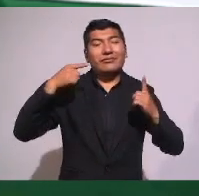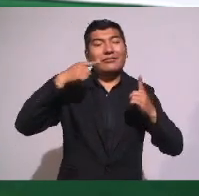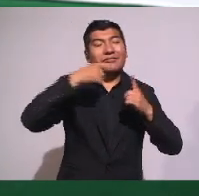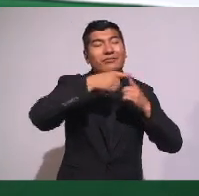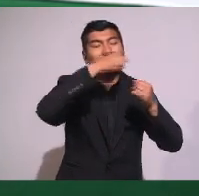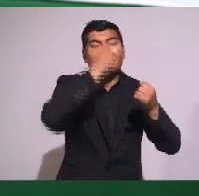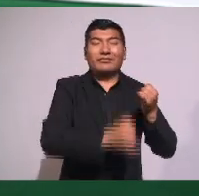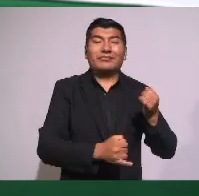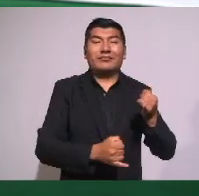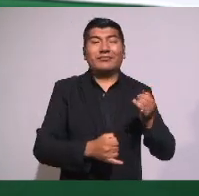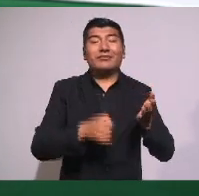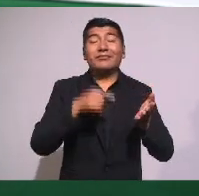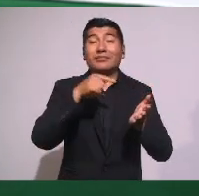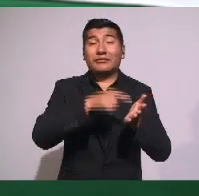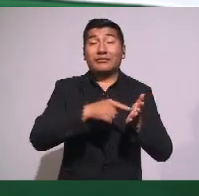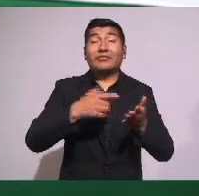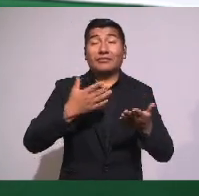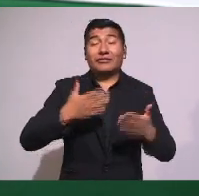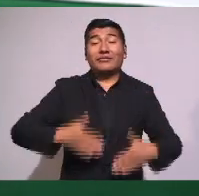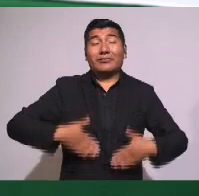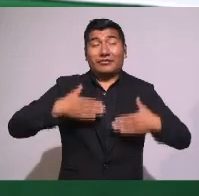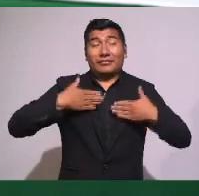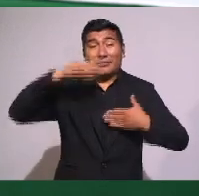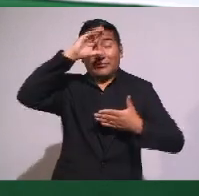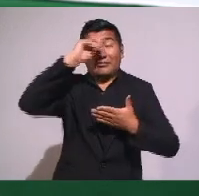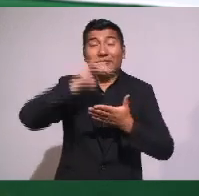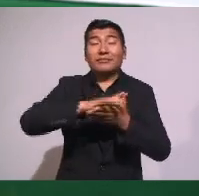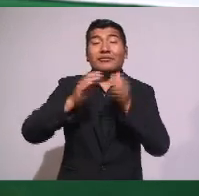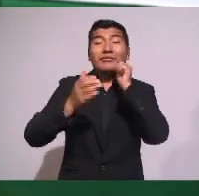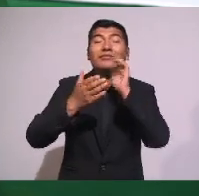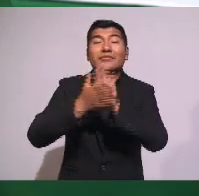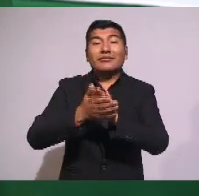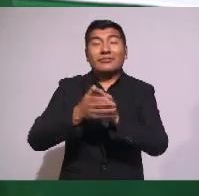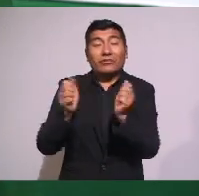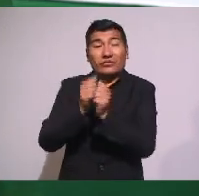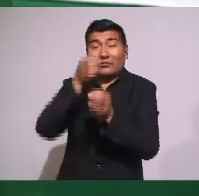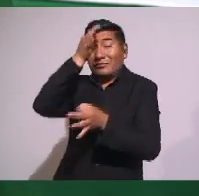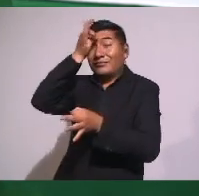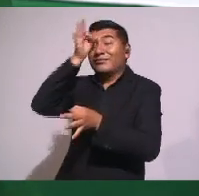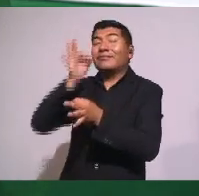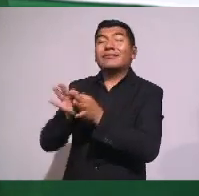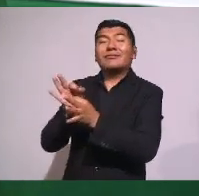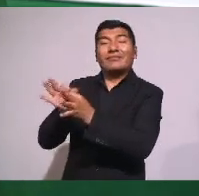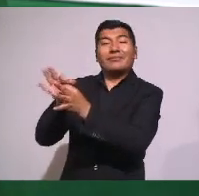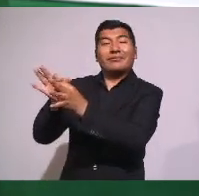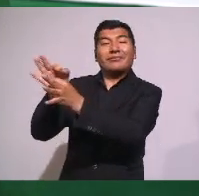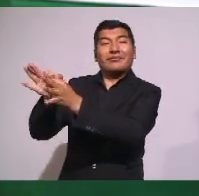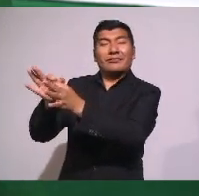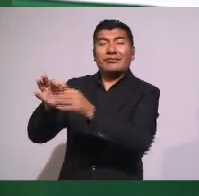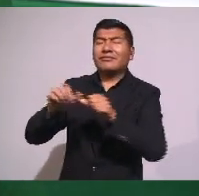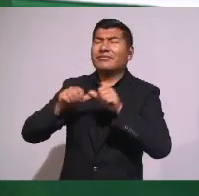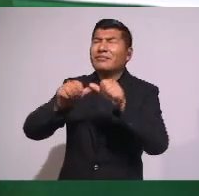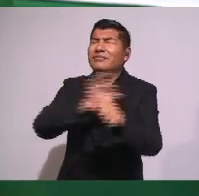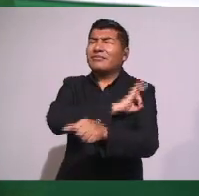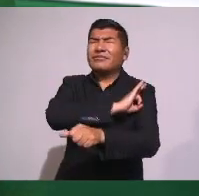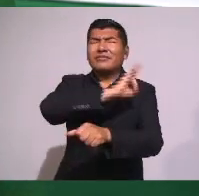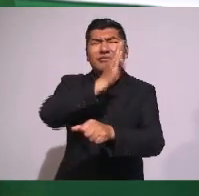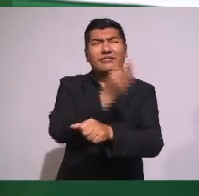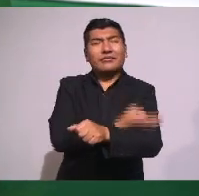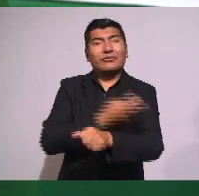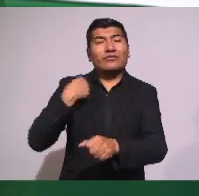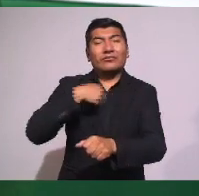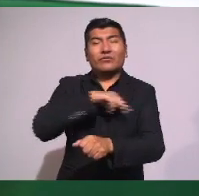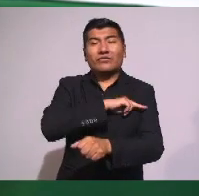Ese es el ideal de vida matrimonial de los cristianos. Y en fidelidad. Debemos seguir esforzándonos